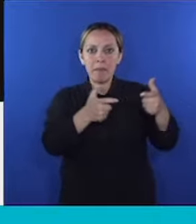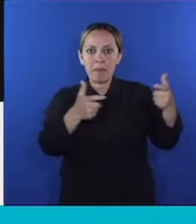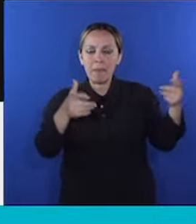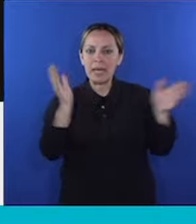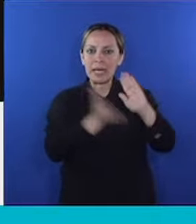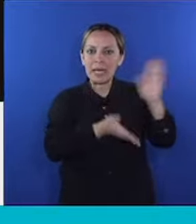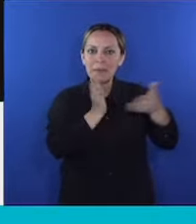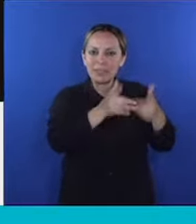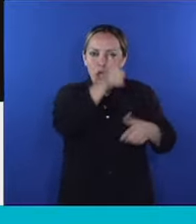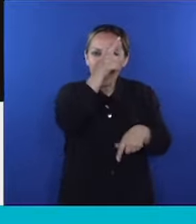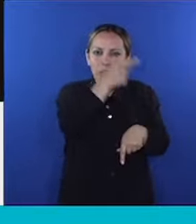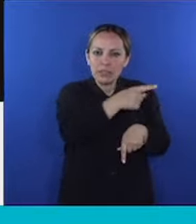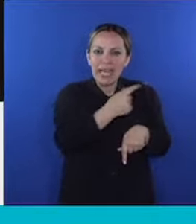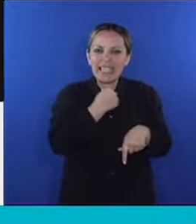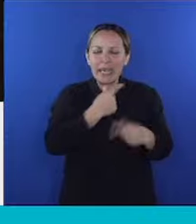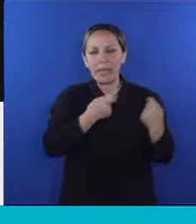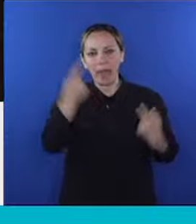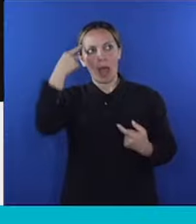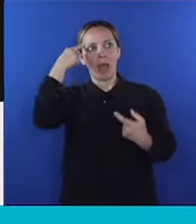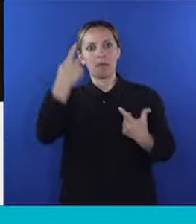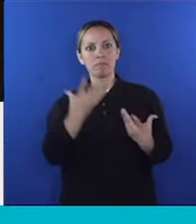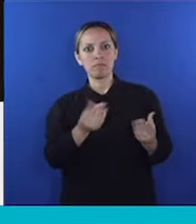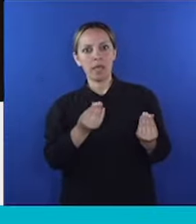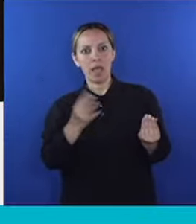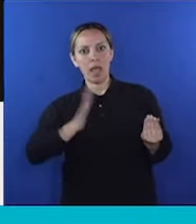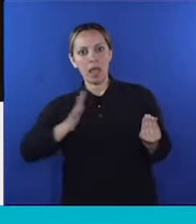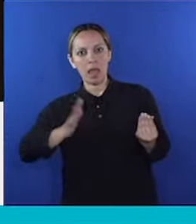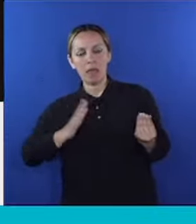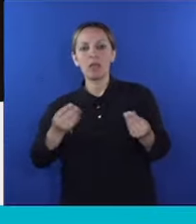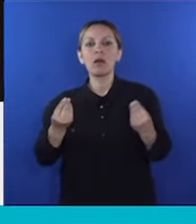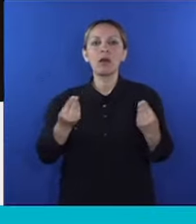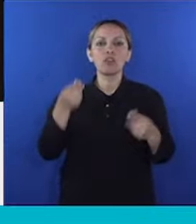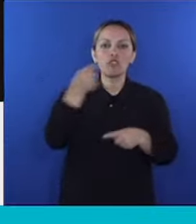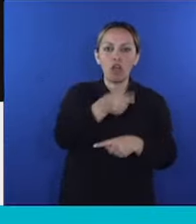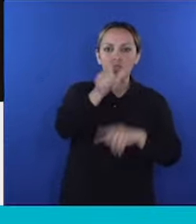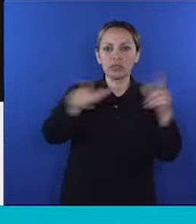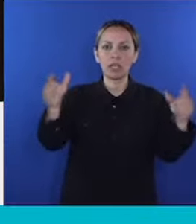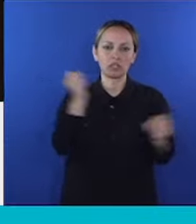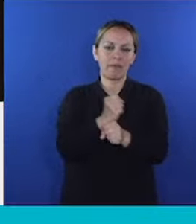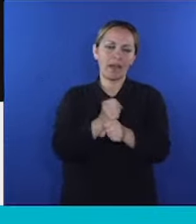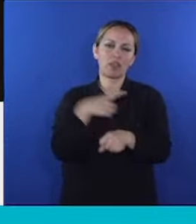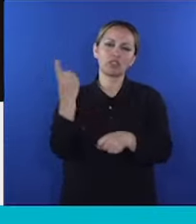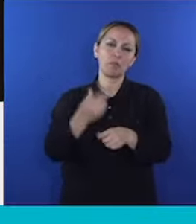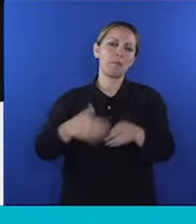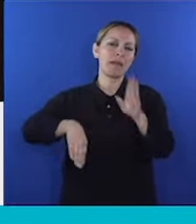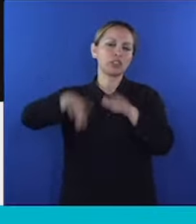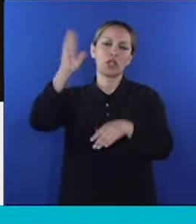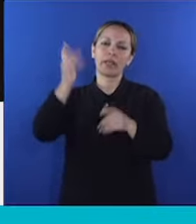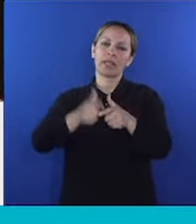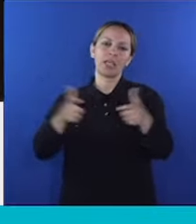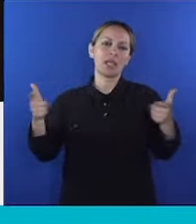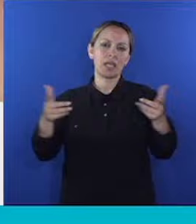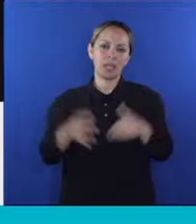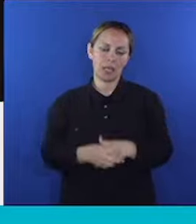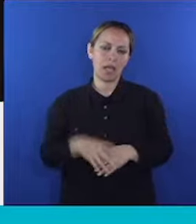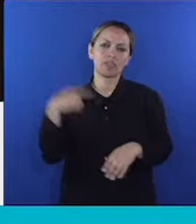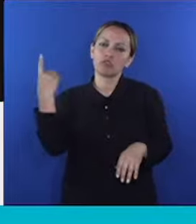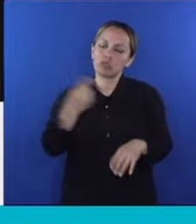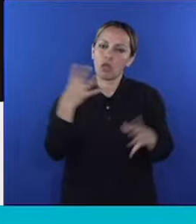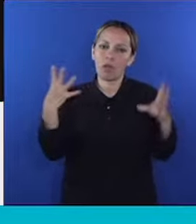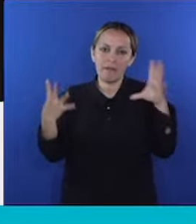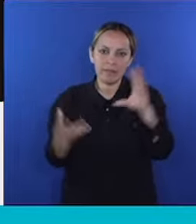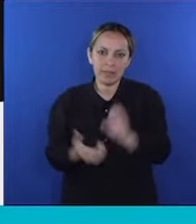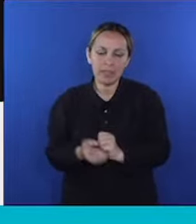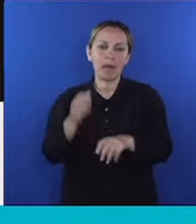meter miedo para hacer pasar este ataque contra la población los trabajadores somos mayoría estamos afectados todos por por